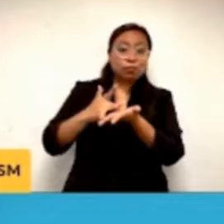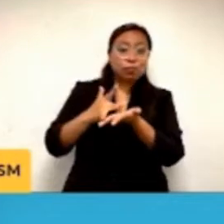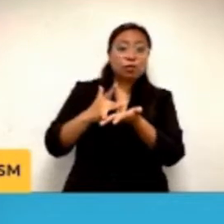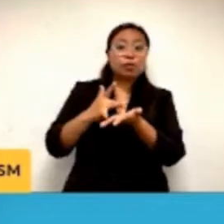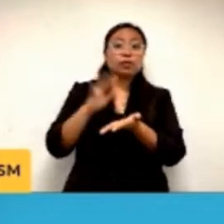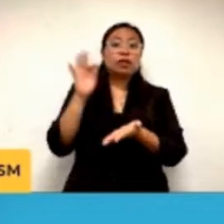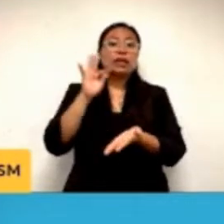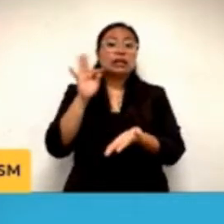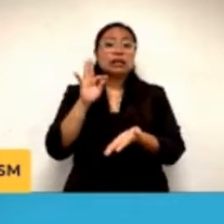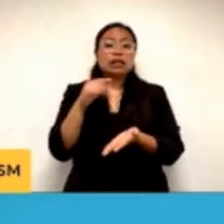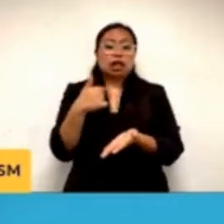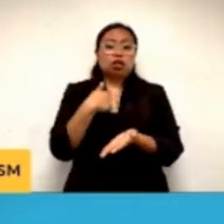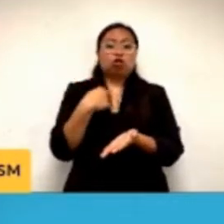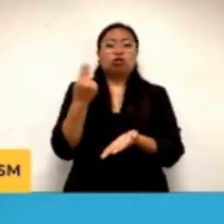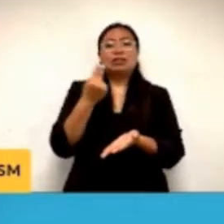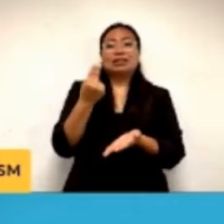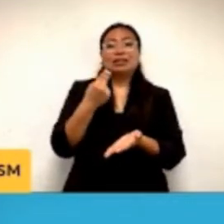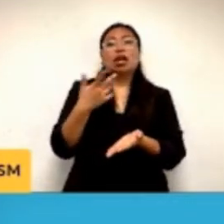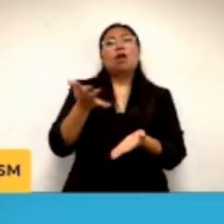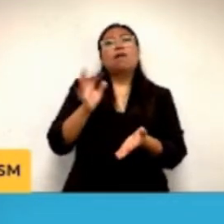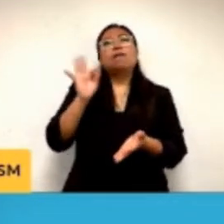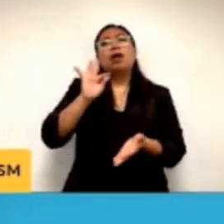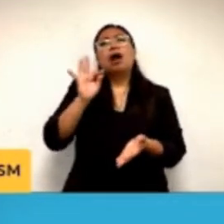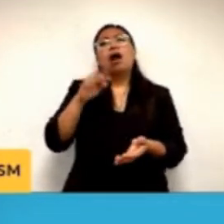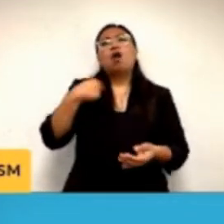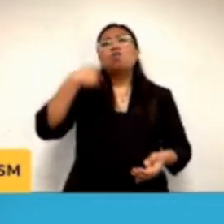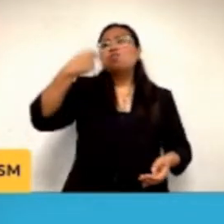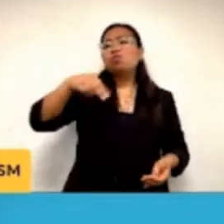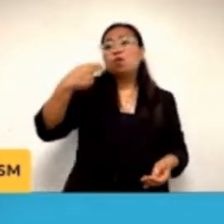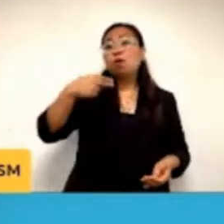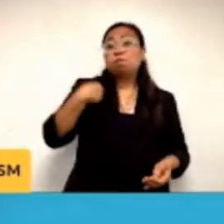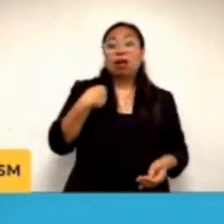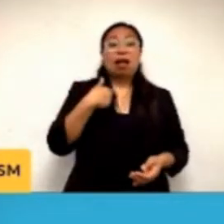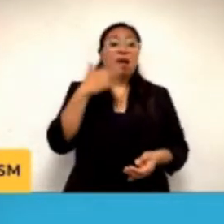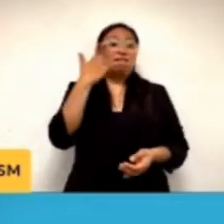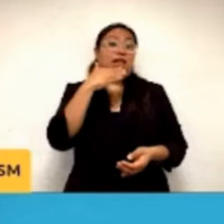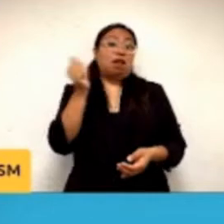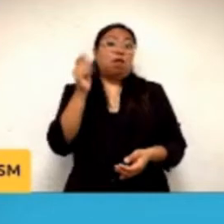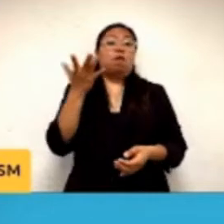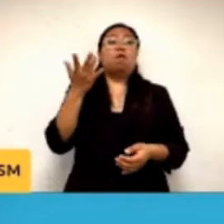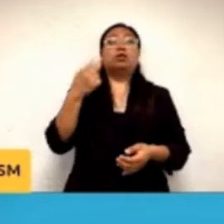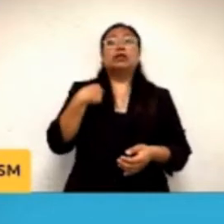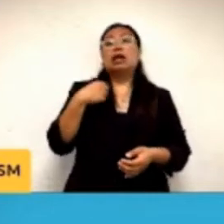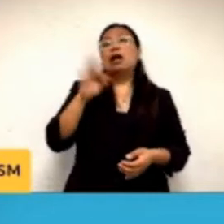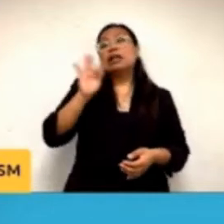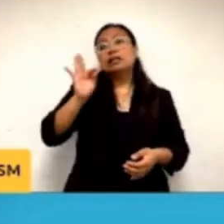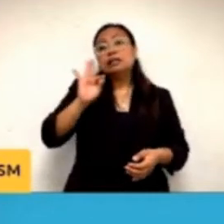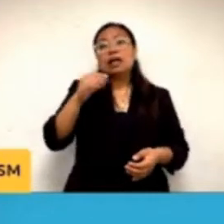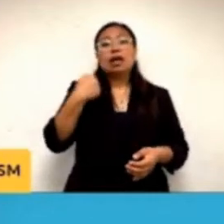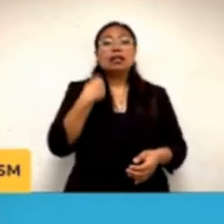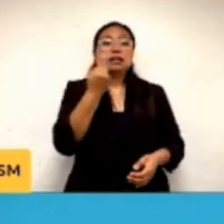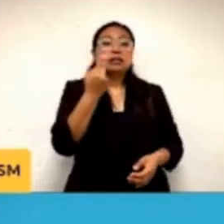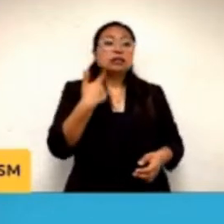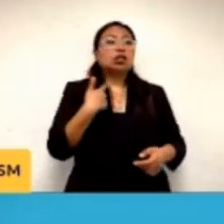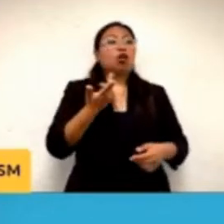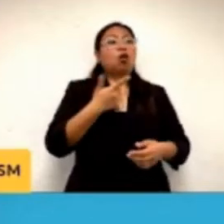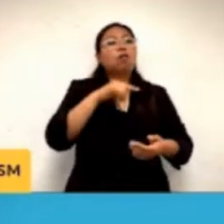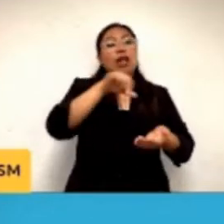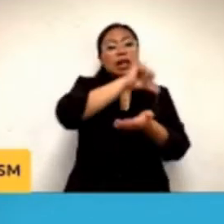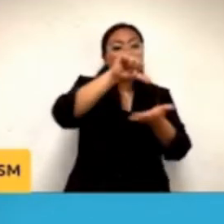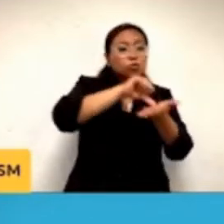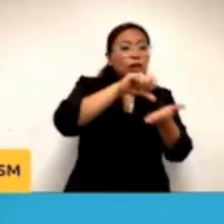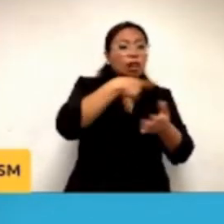cierto apellido rimbombante o tengo que haber nacido en cierta ciudad o haber crecido